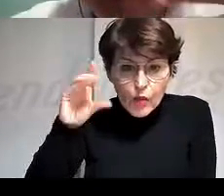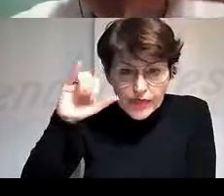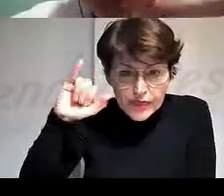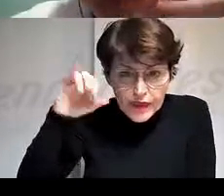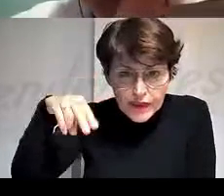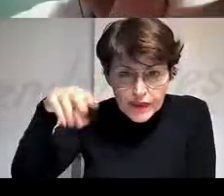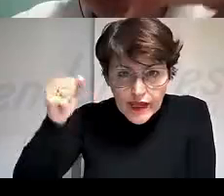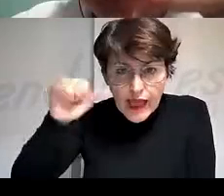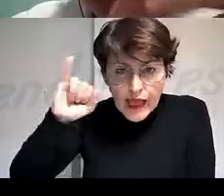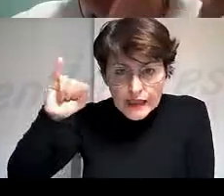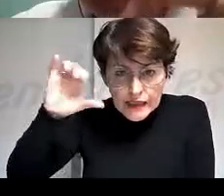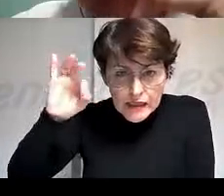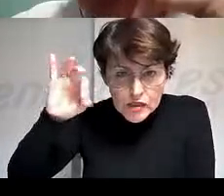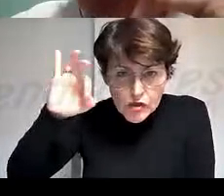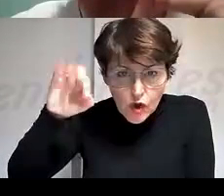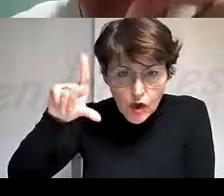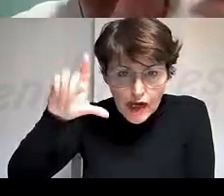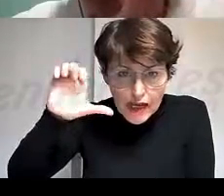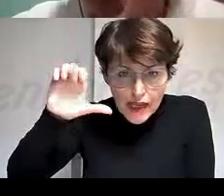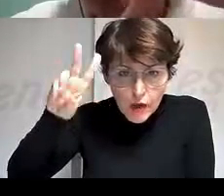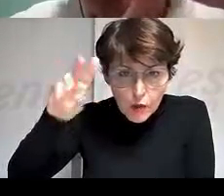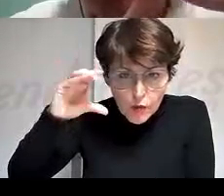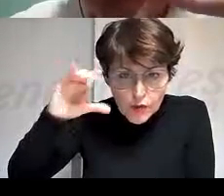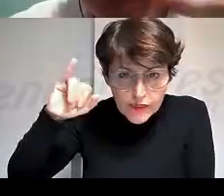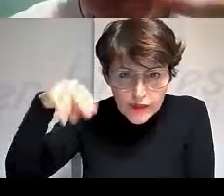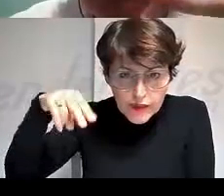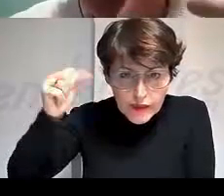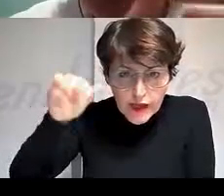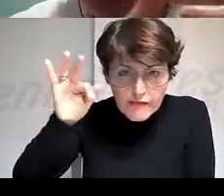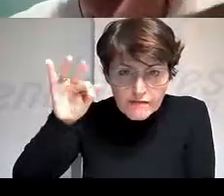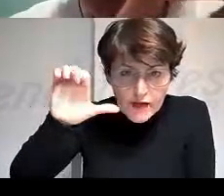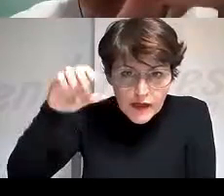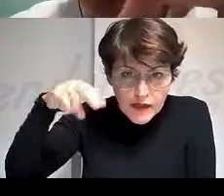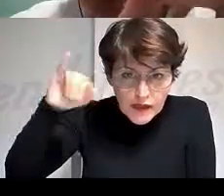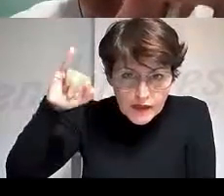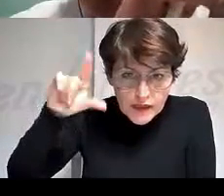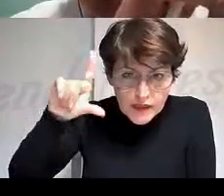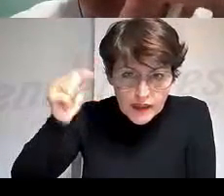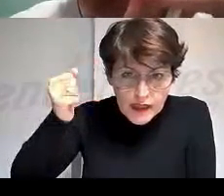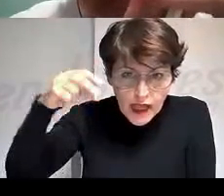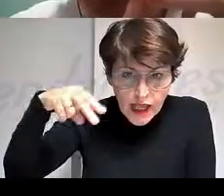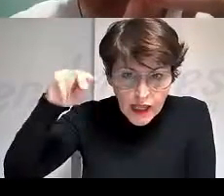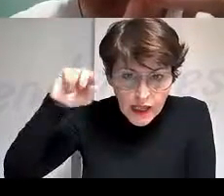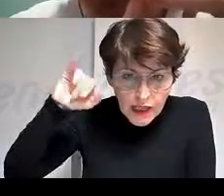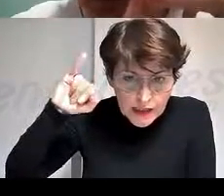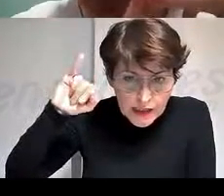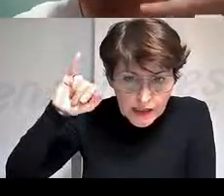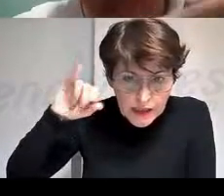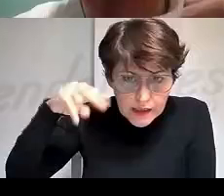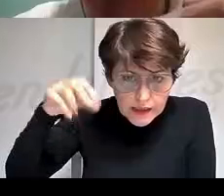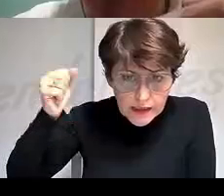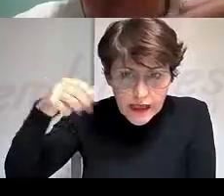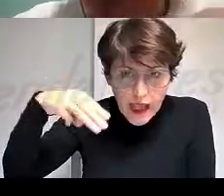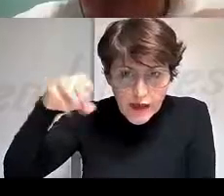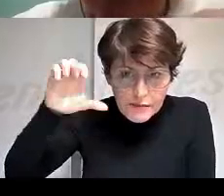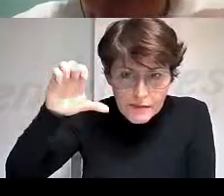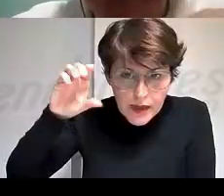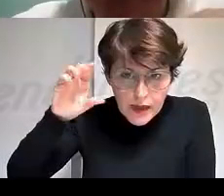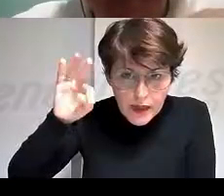metionina, lisina, treonina, triptófano y valina. La leucina, la isoleucina y la valina las produce, las